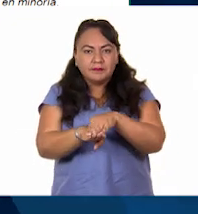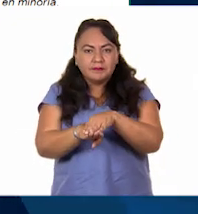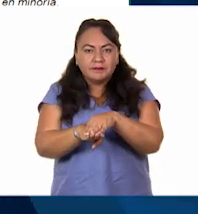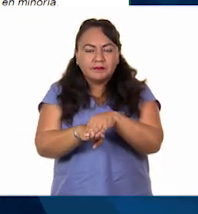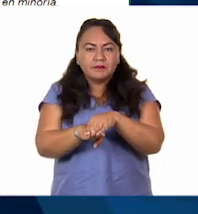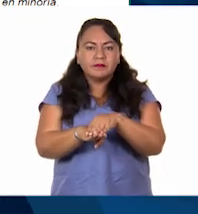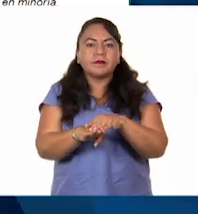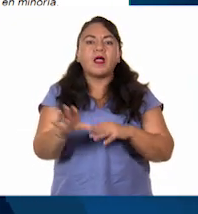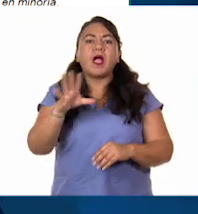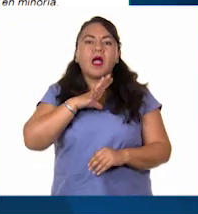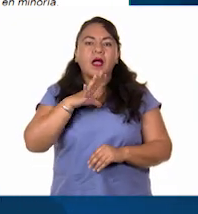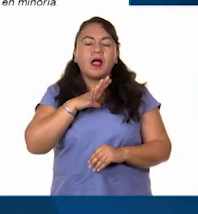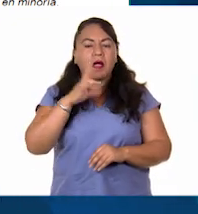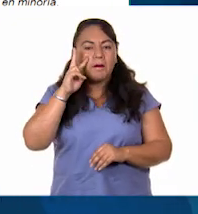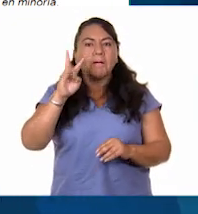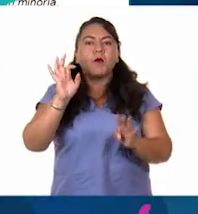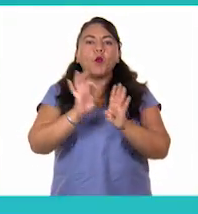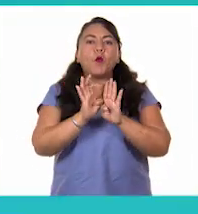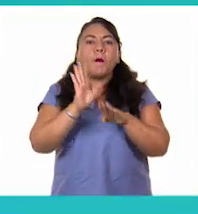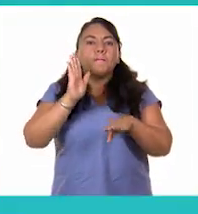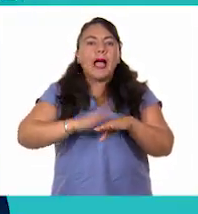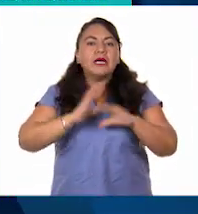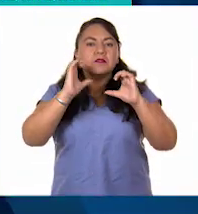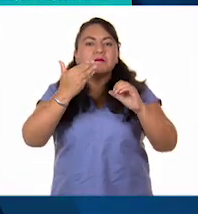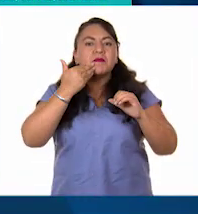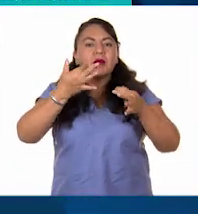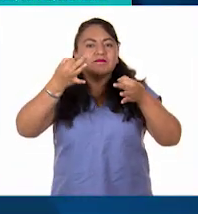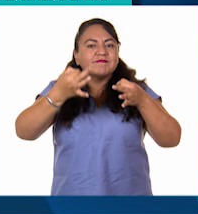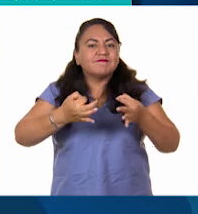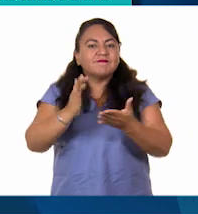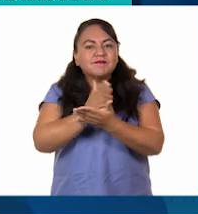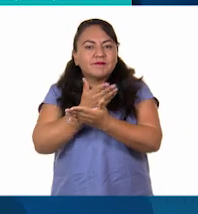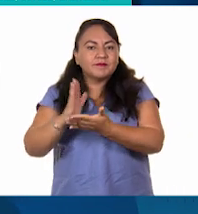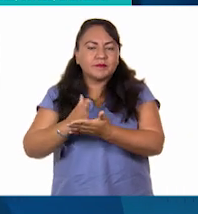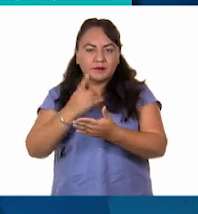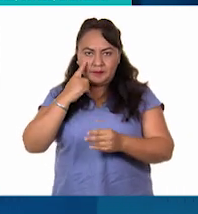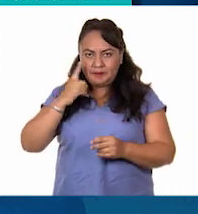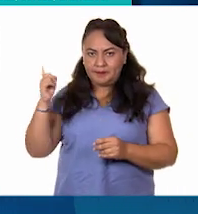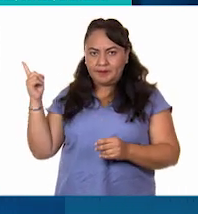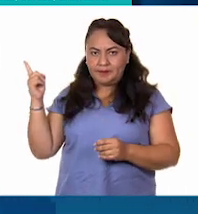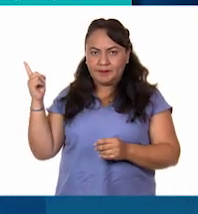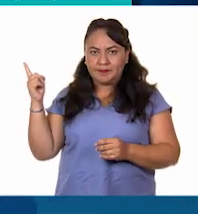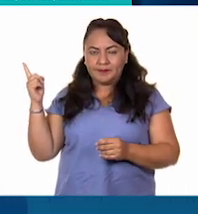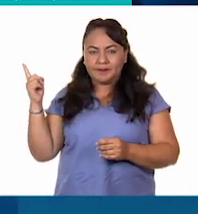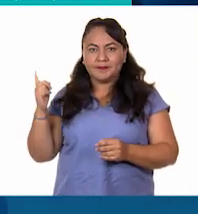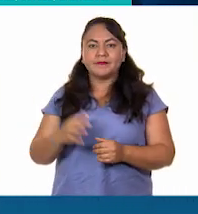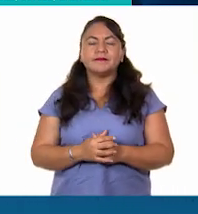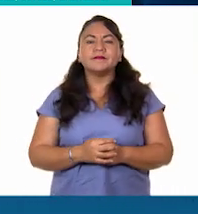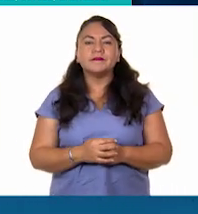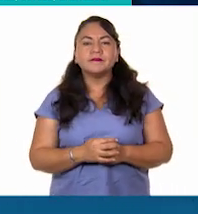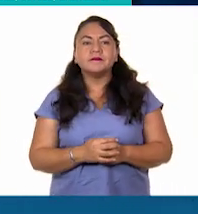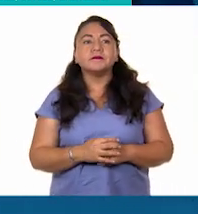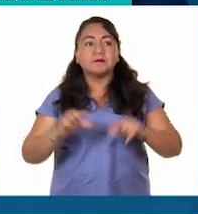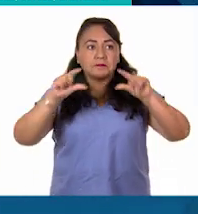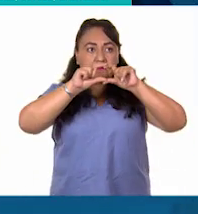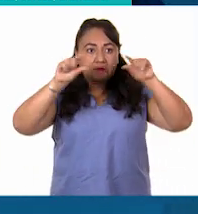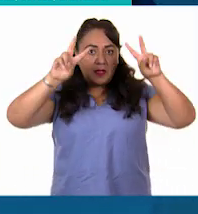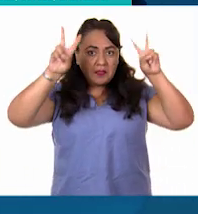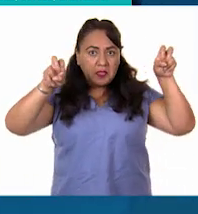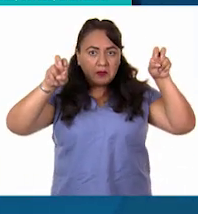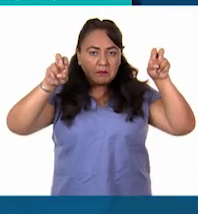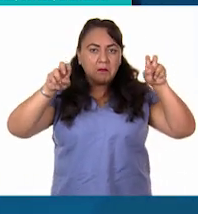una clasificación mucho más cuidadosa. A ver, muy bien, veamos. Los títulos